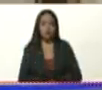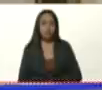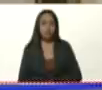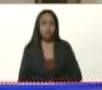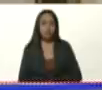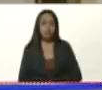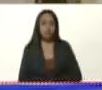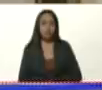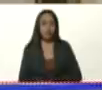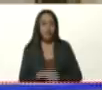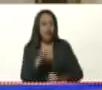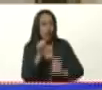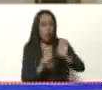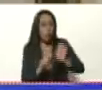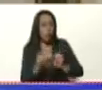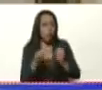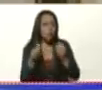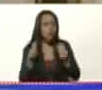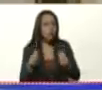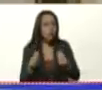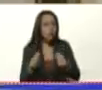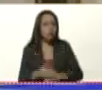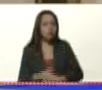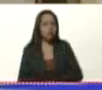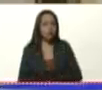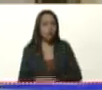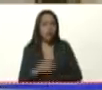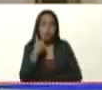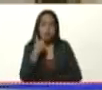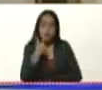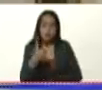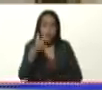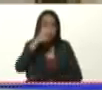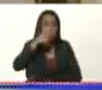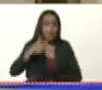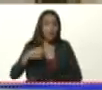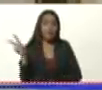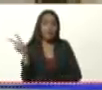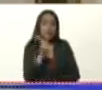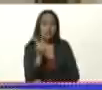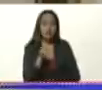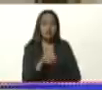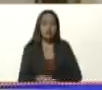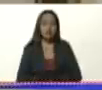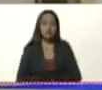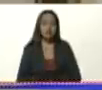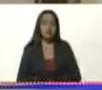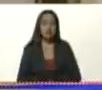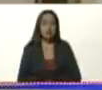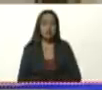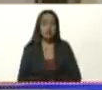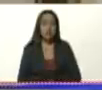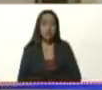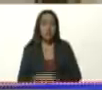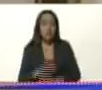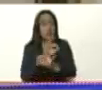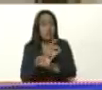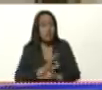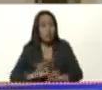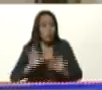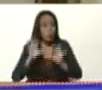Les doy las gracias a todos los profesionales de la salud que están desplegados con alta moral de